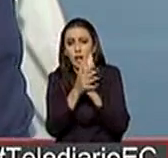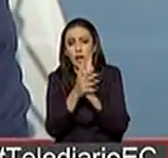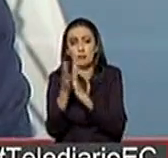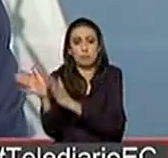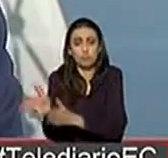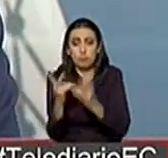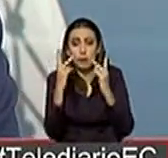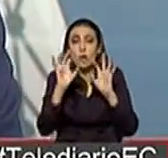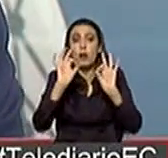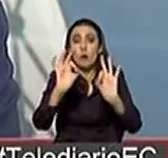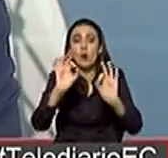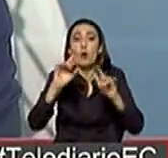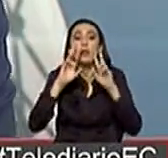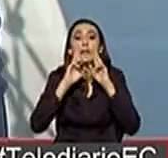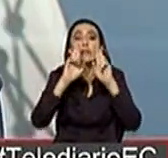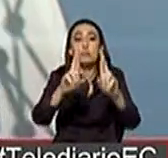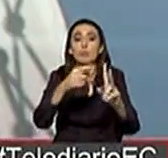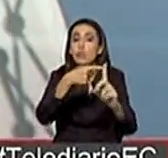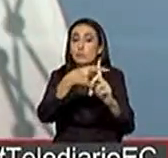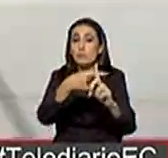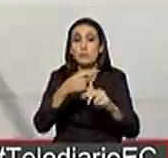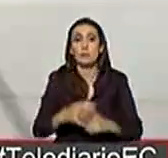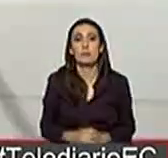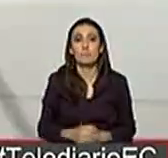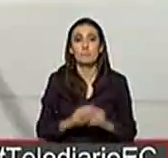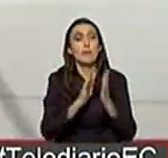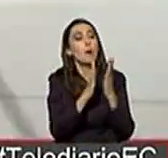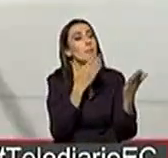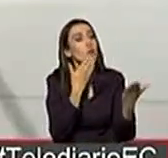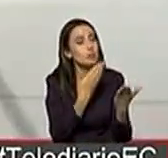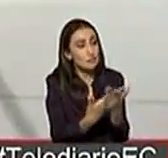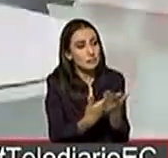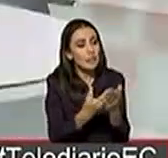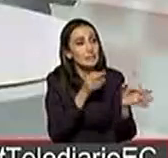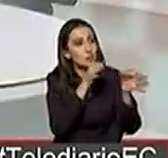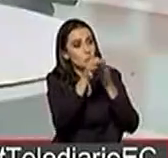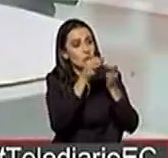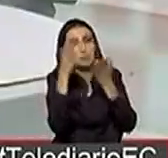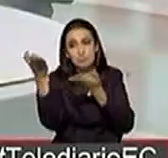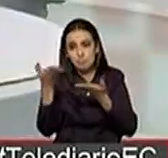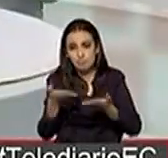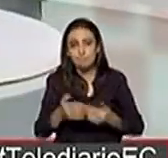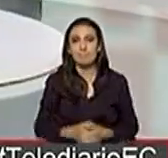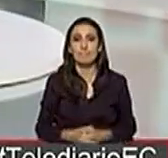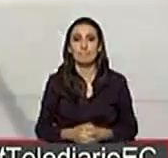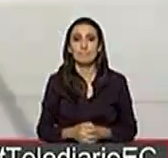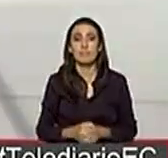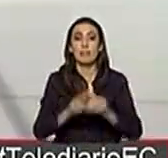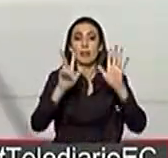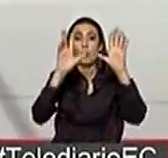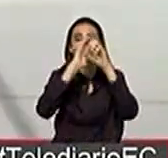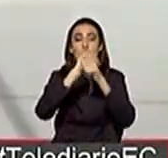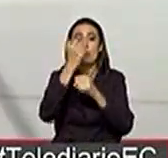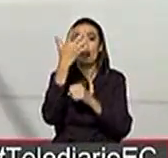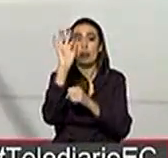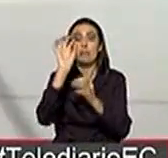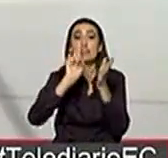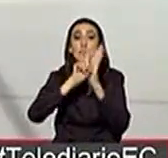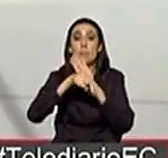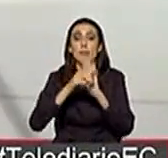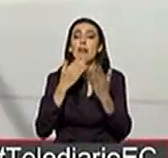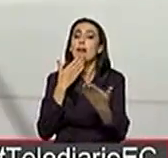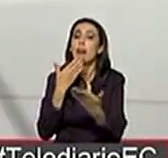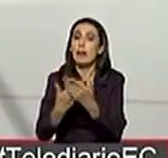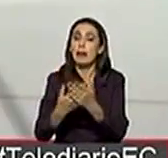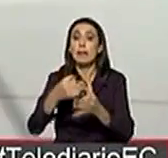ese camino pues el resultado es asegurar muy bien muchas gracias doctor galán muchísimas gracias a ustedes 20 horas 19 minutos agradecemos